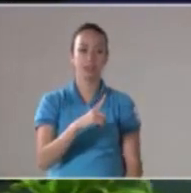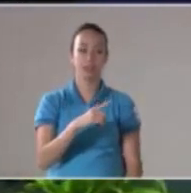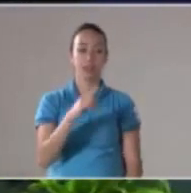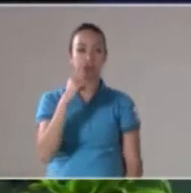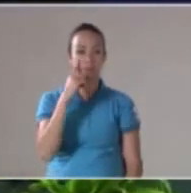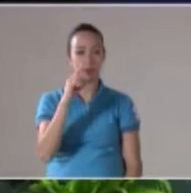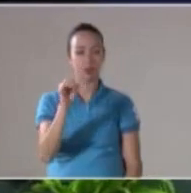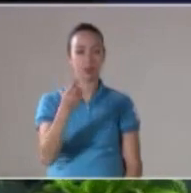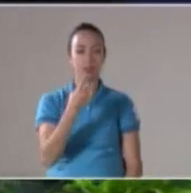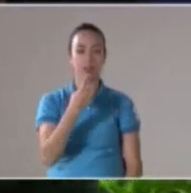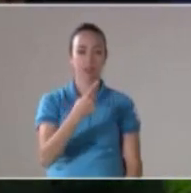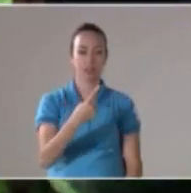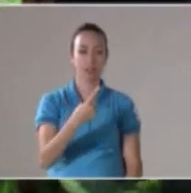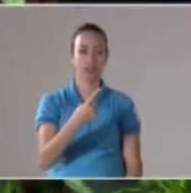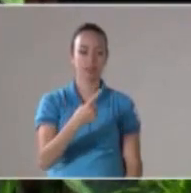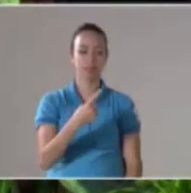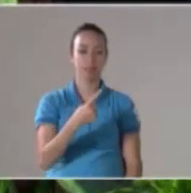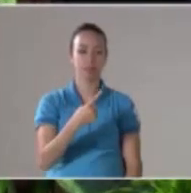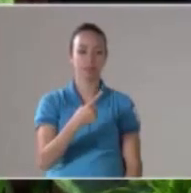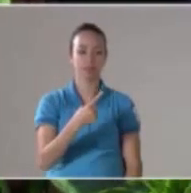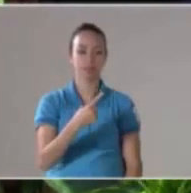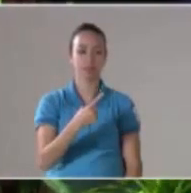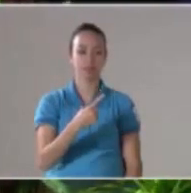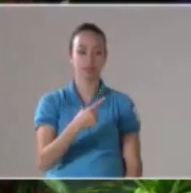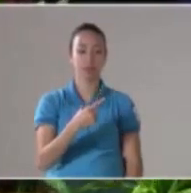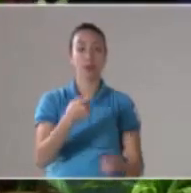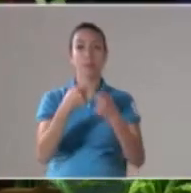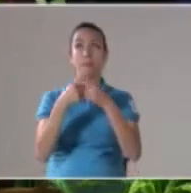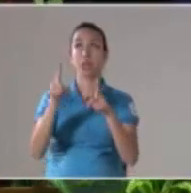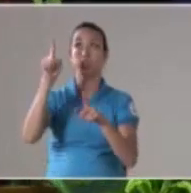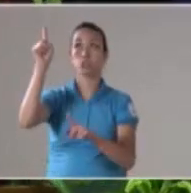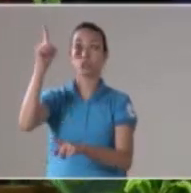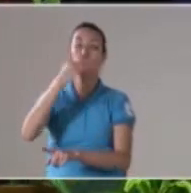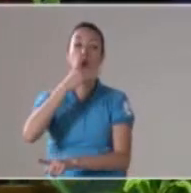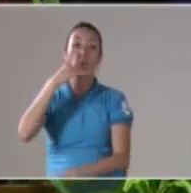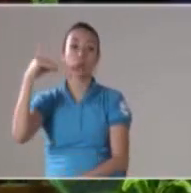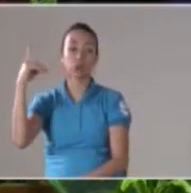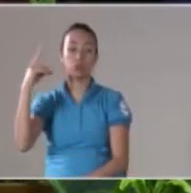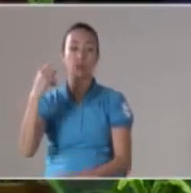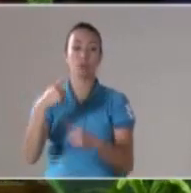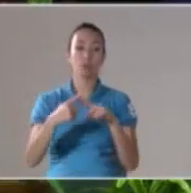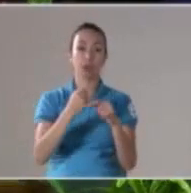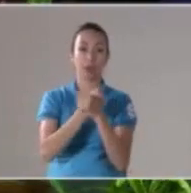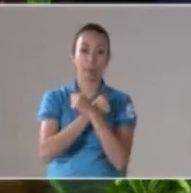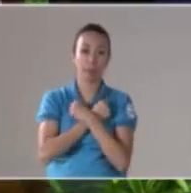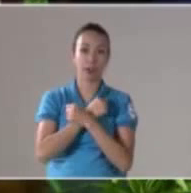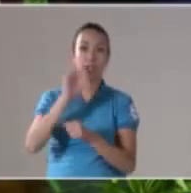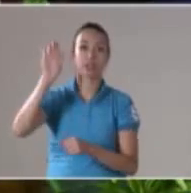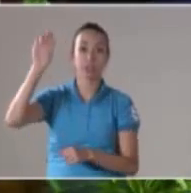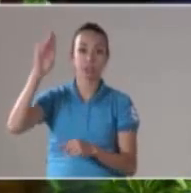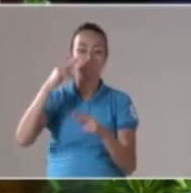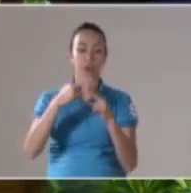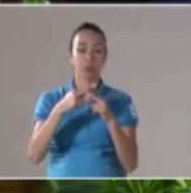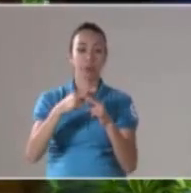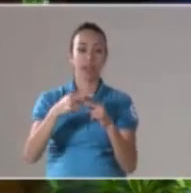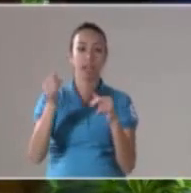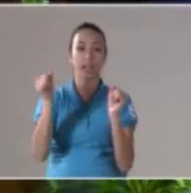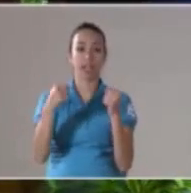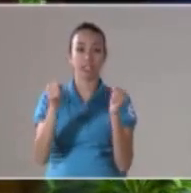Miren lo que dice Américas, ¿verdad? Américas. Mas tú, oh Dios, Señor, por amor de tu nombre, hazme bien,